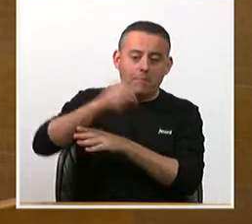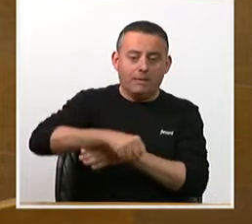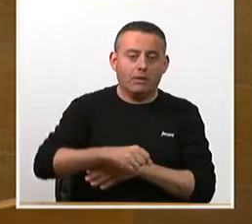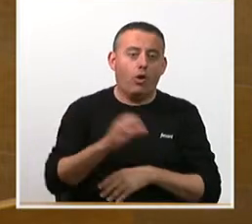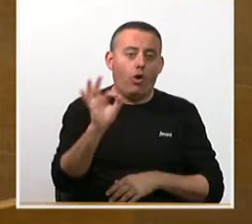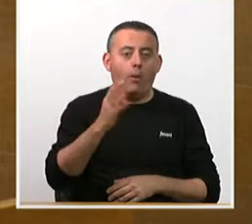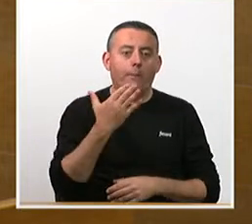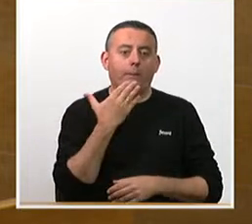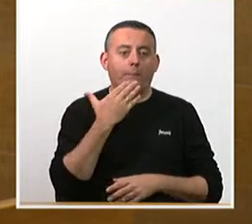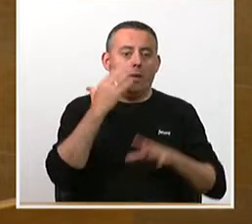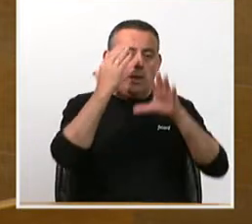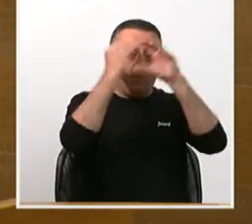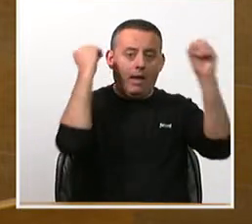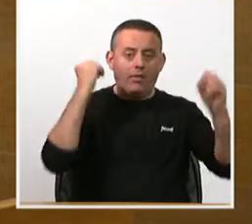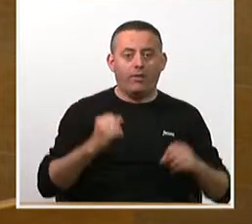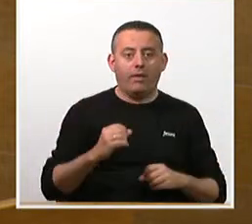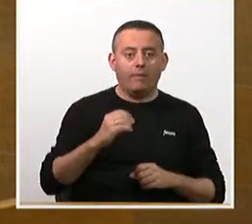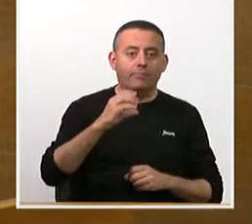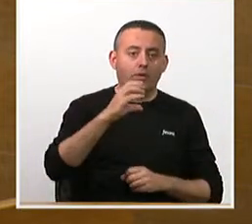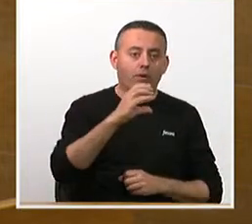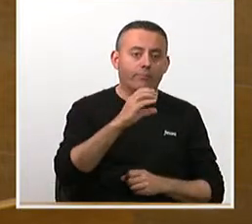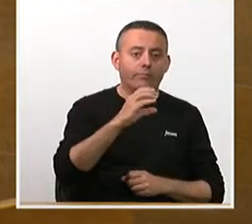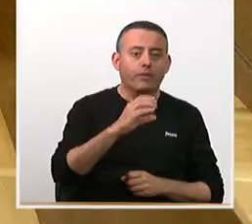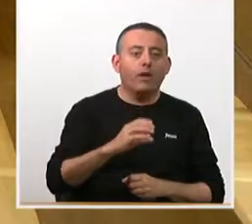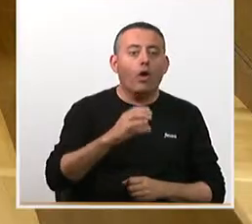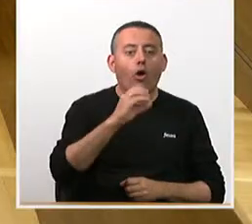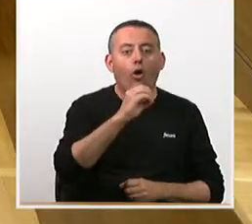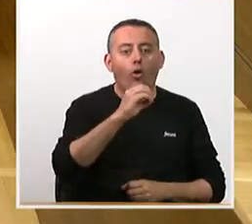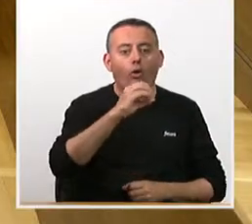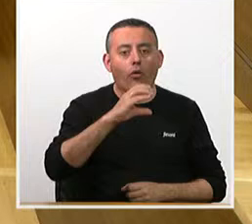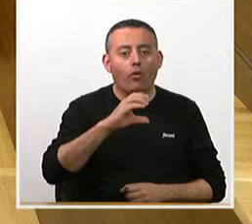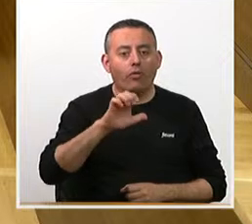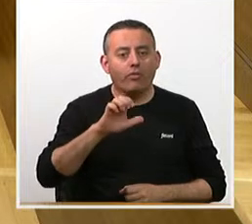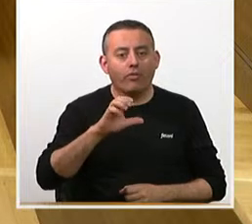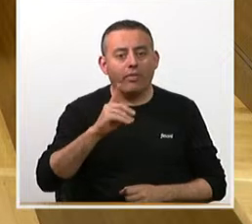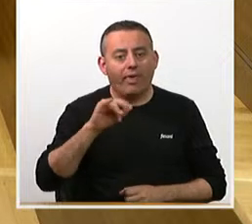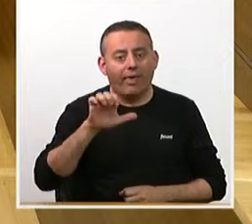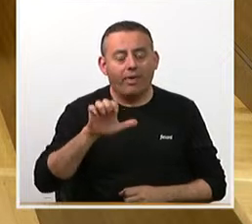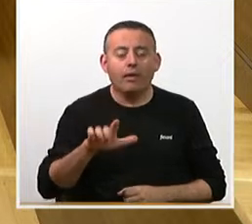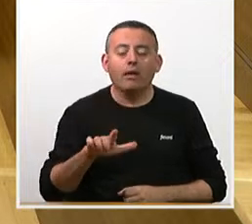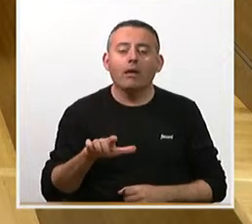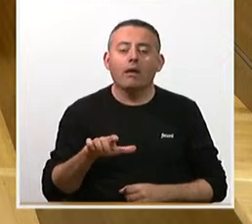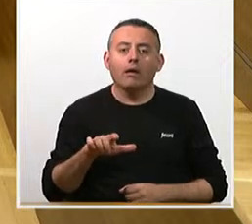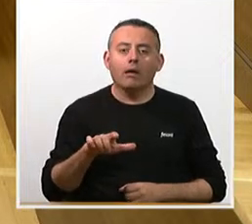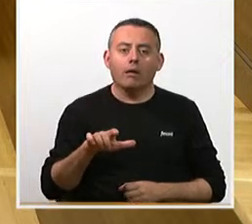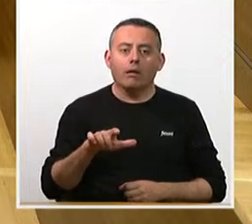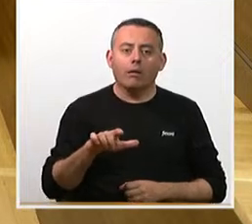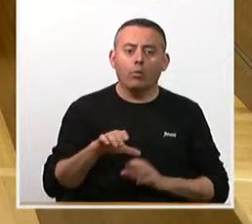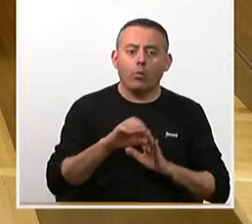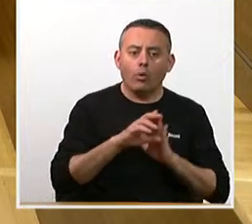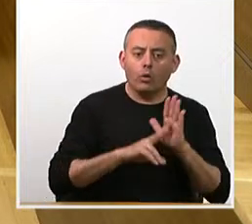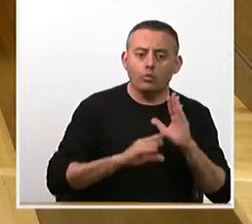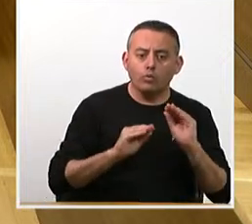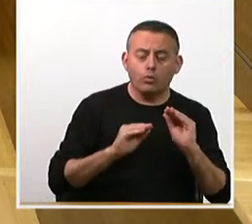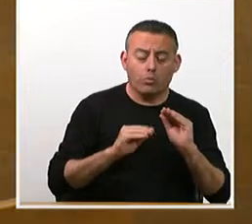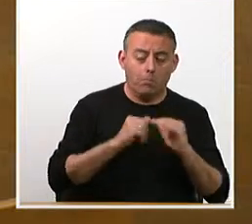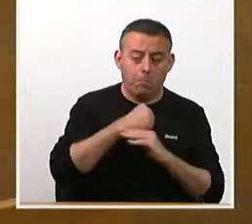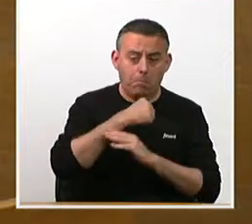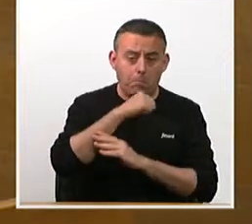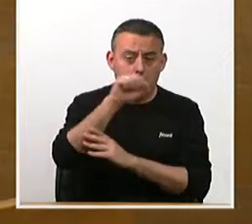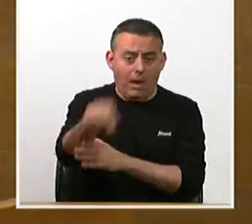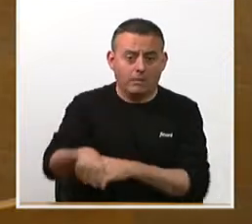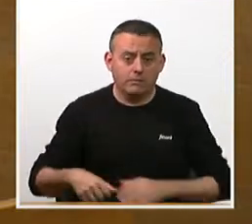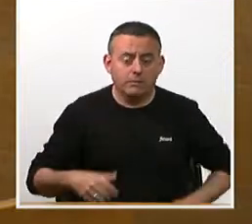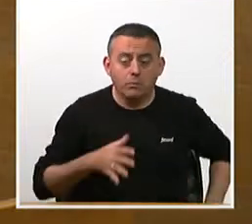por ejemplo eh el currículum de vicent Soler es muy superior porque no olvidemos que vicen solera es